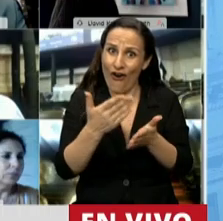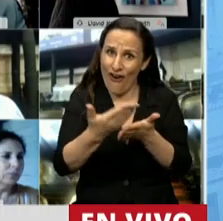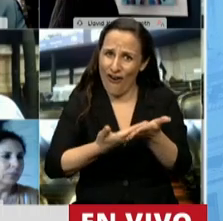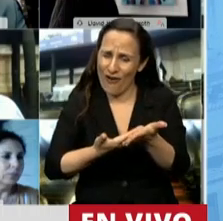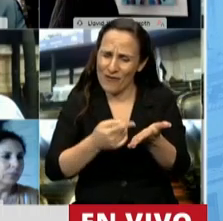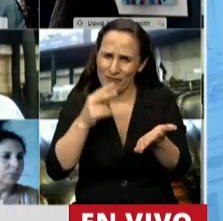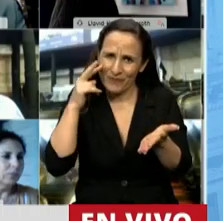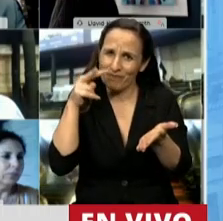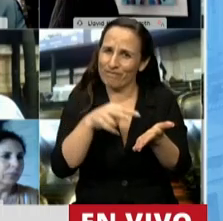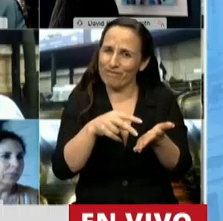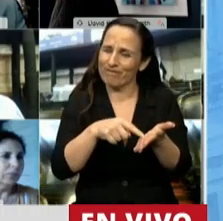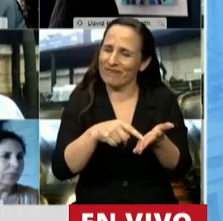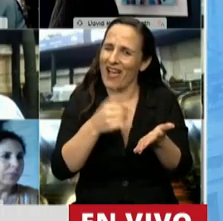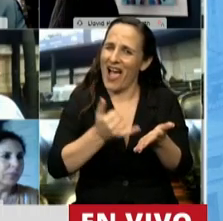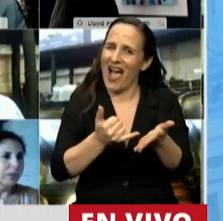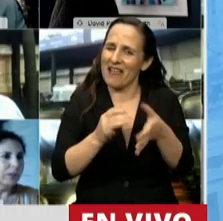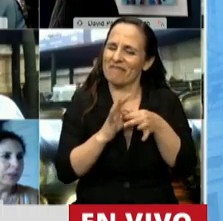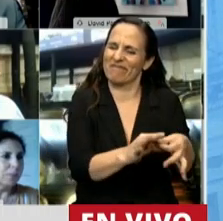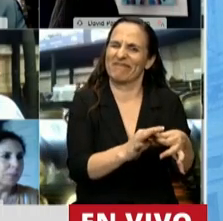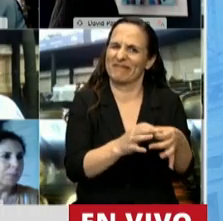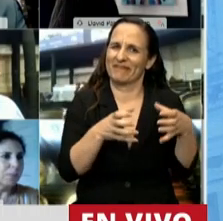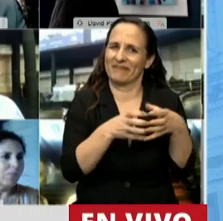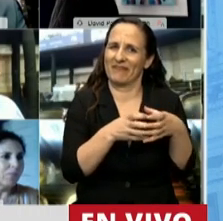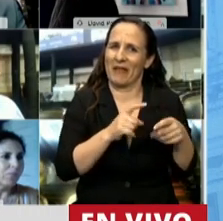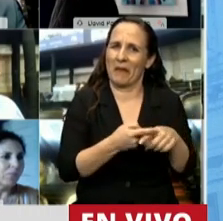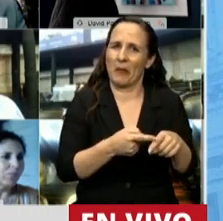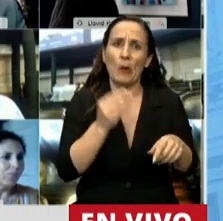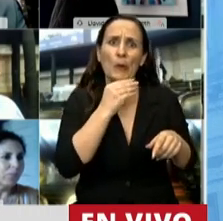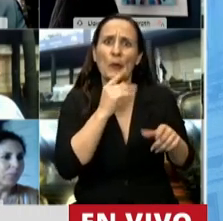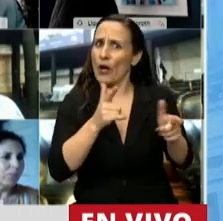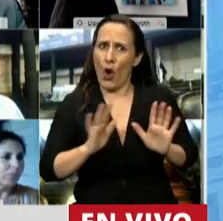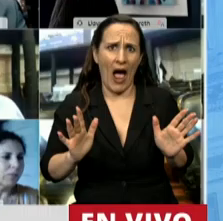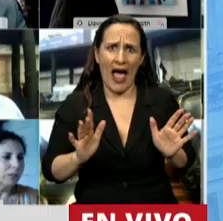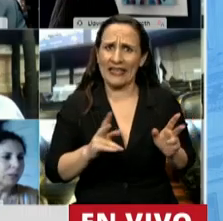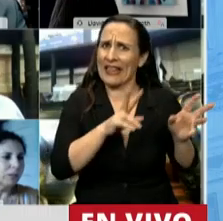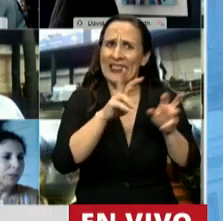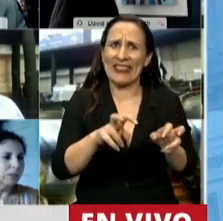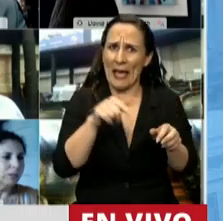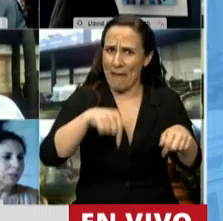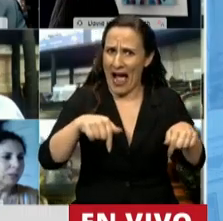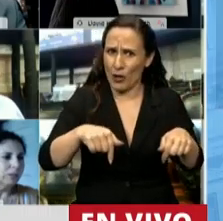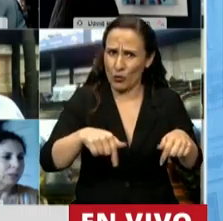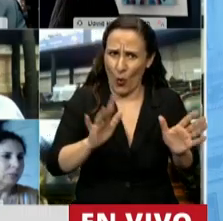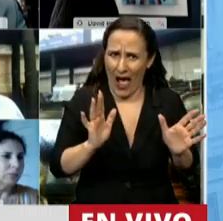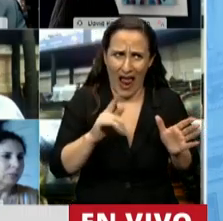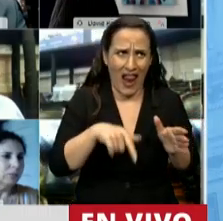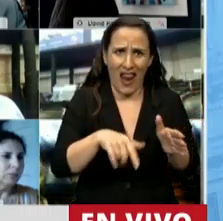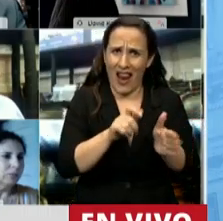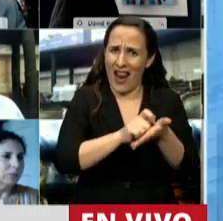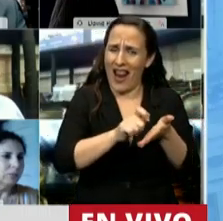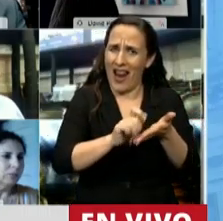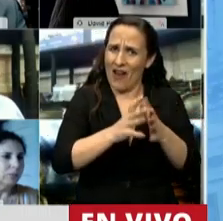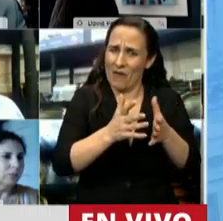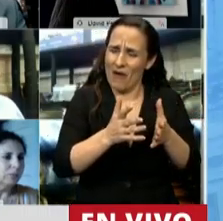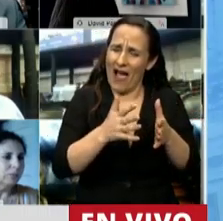se está haciendo política partidaria sin disimulo, incorporando temas de actualidad que son presentados con un claro